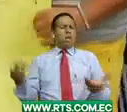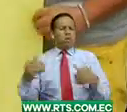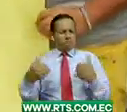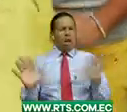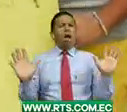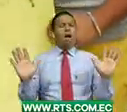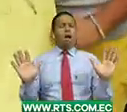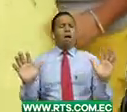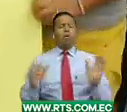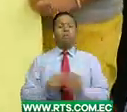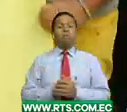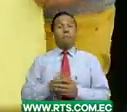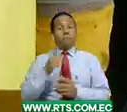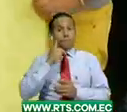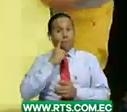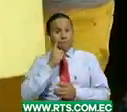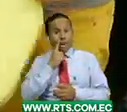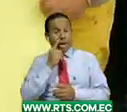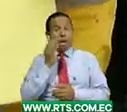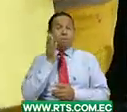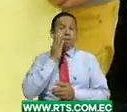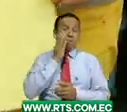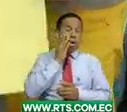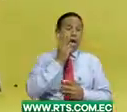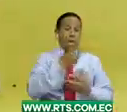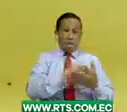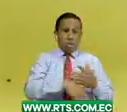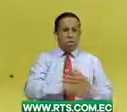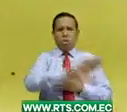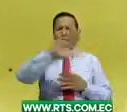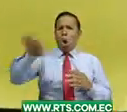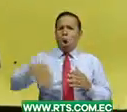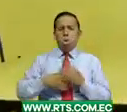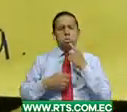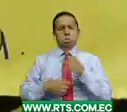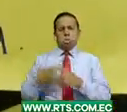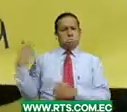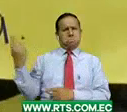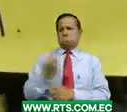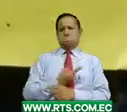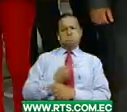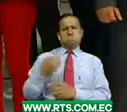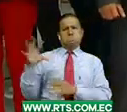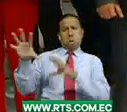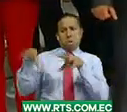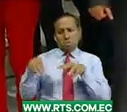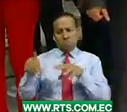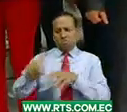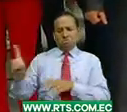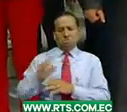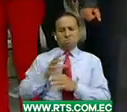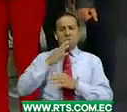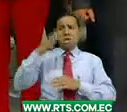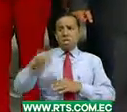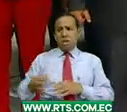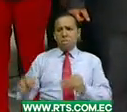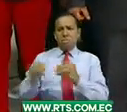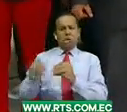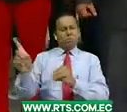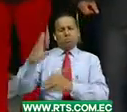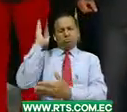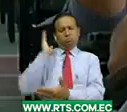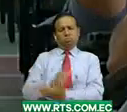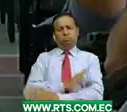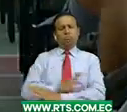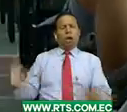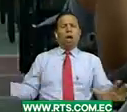y padres de familia aseguran que no volverán a rendir la prueba el próximo lunes y martes. Dicen estar conscientes que no forman parte del grupo